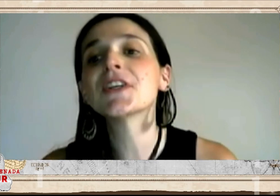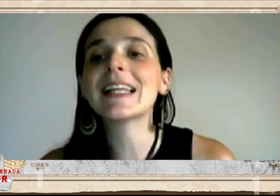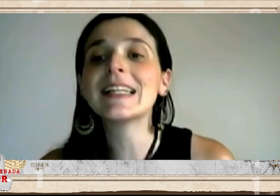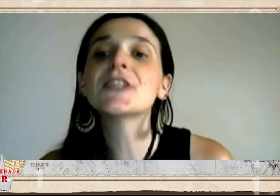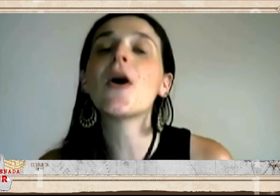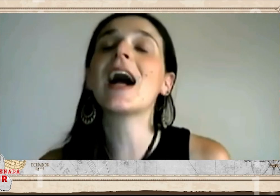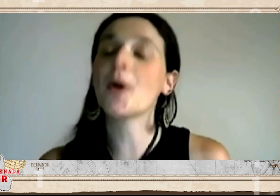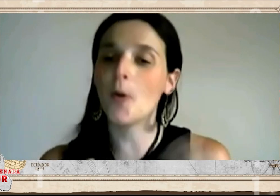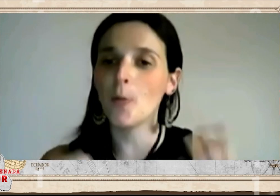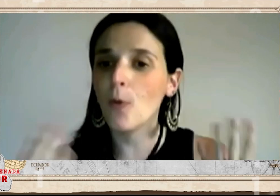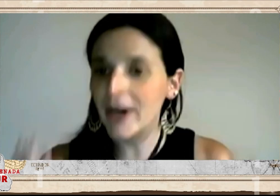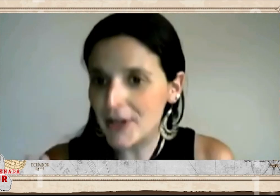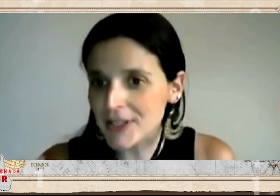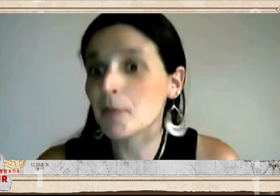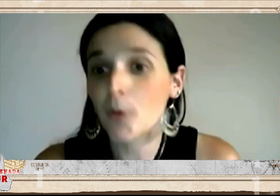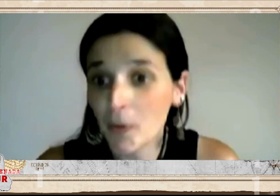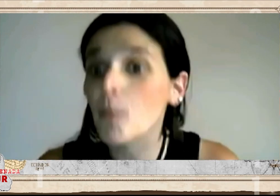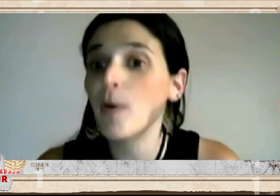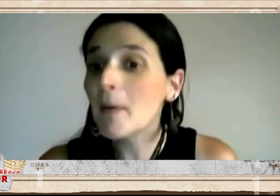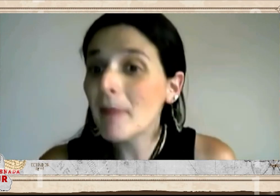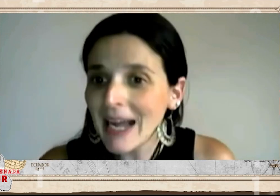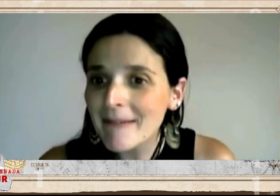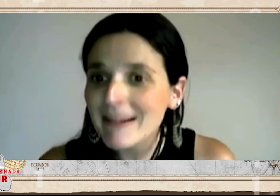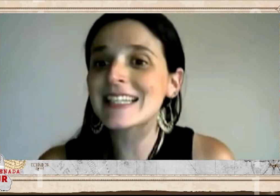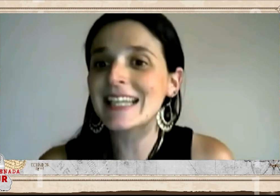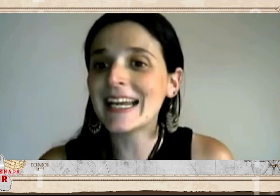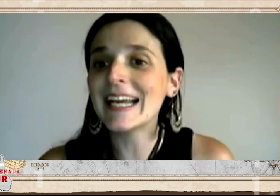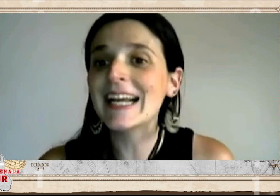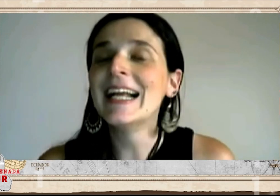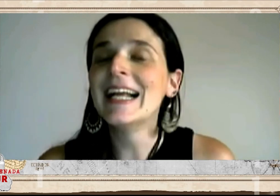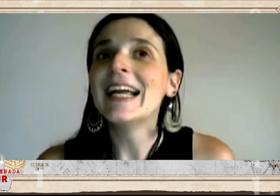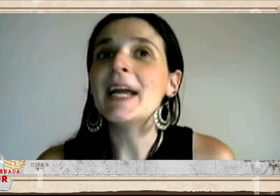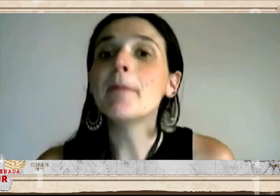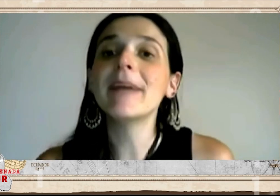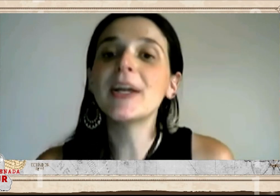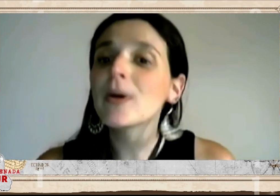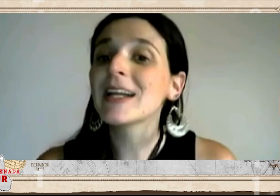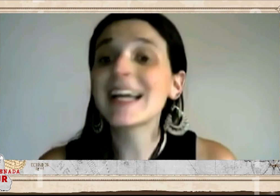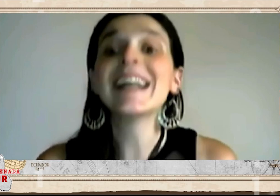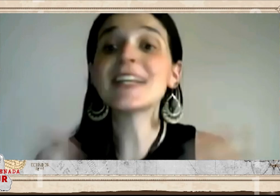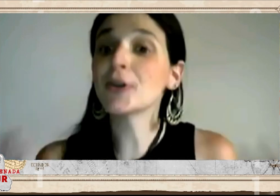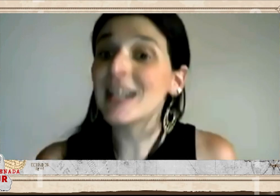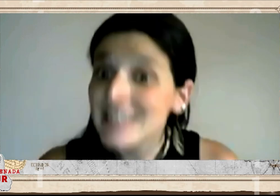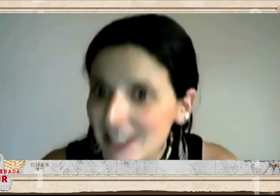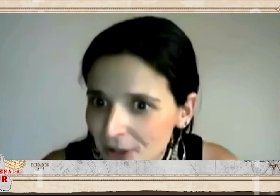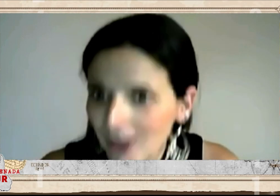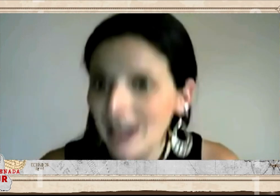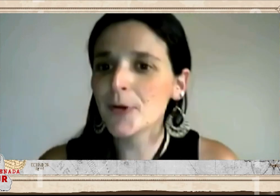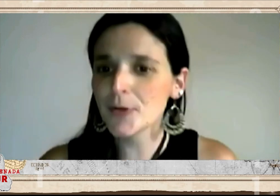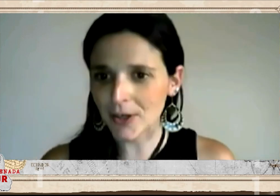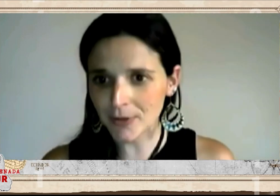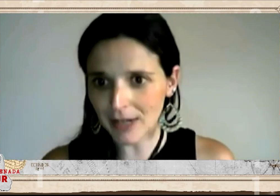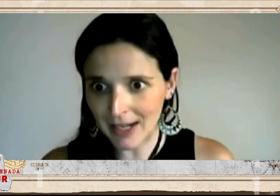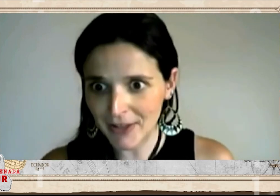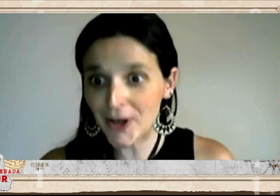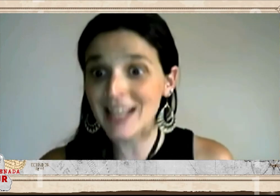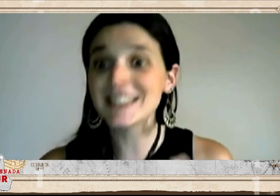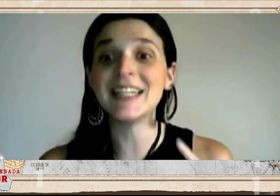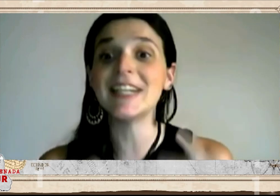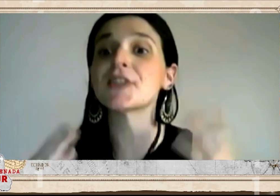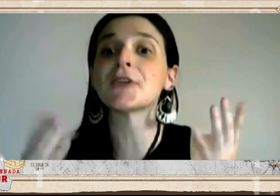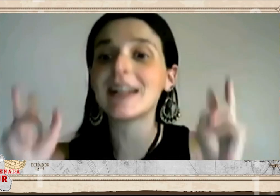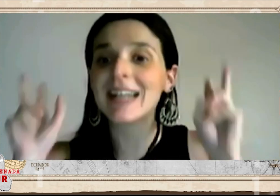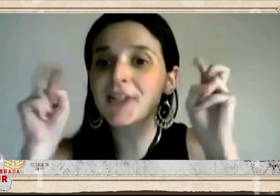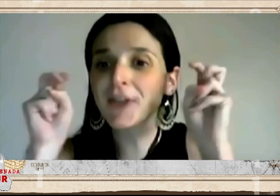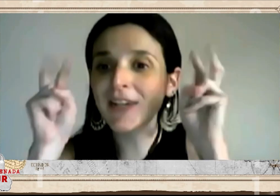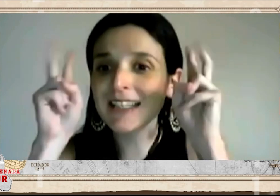se ha dicho con buenas palabras que Perú está nacionalizando la lucha contra las drogas, y eso